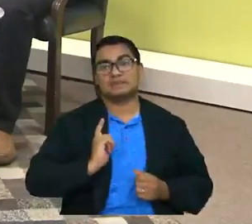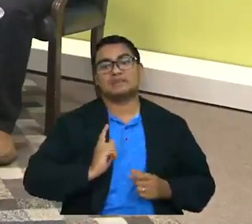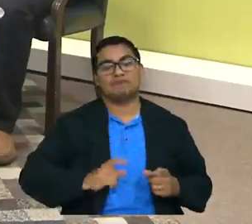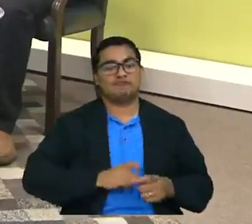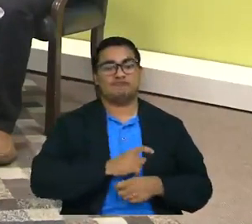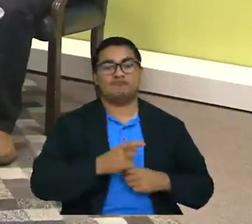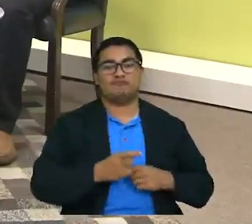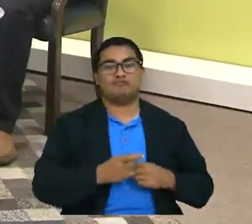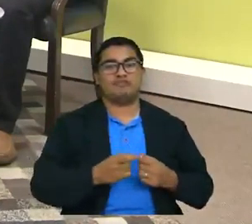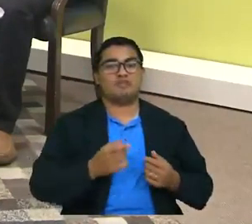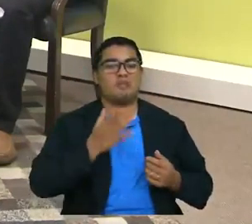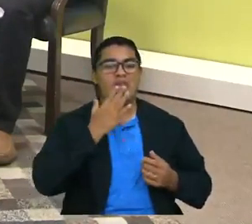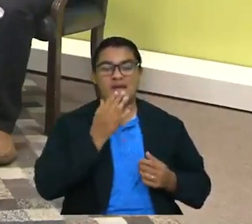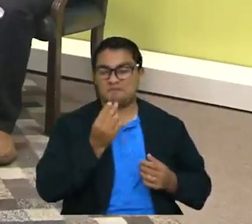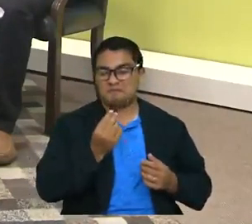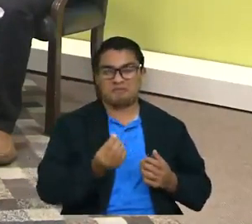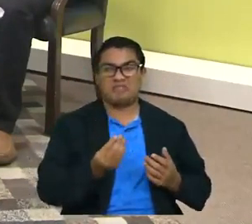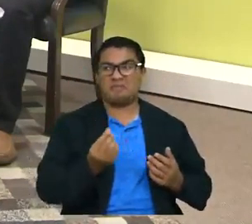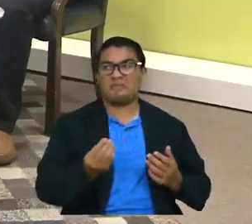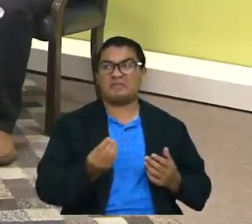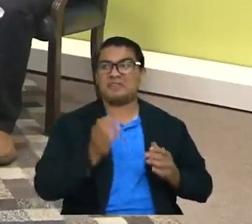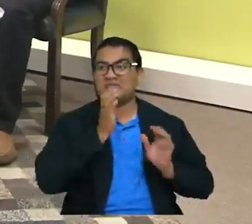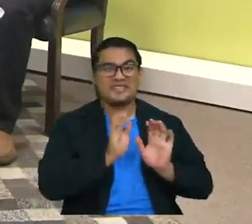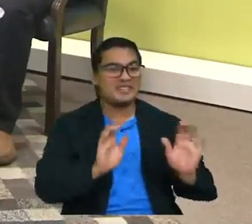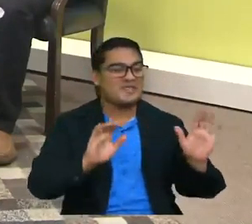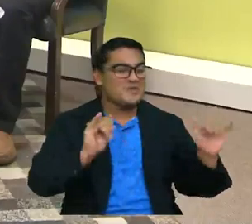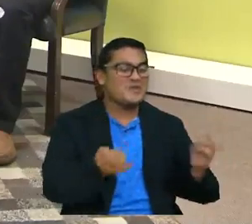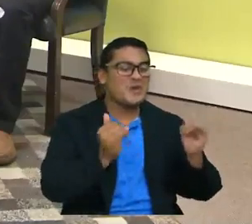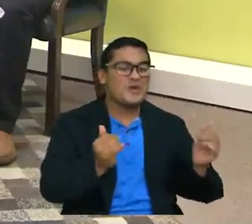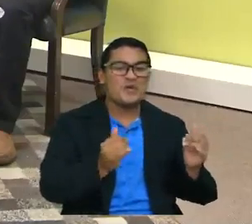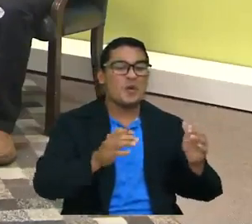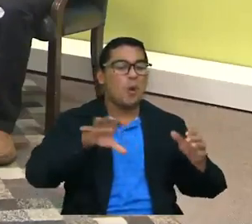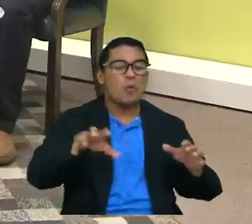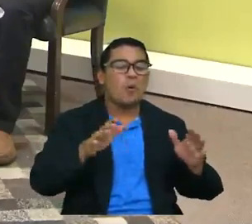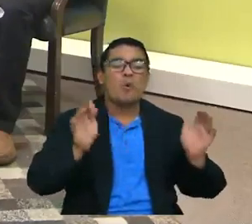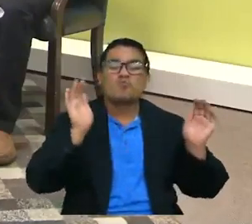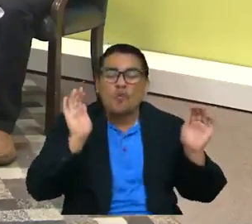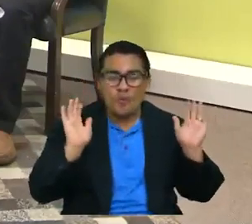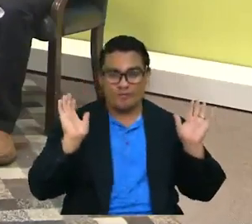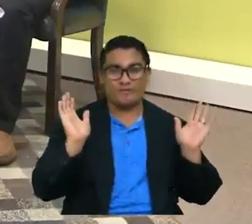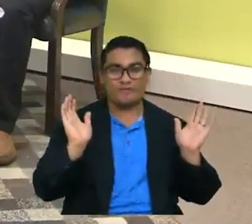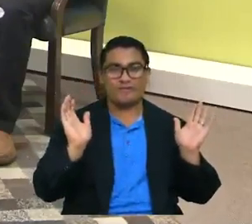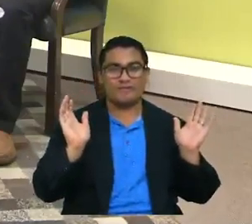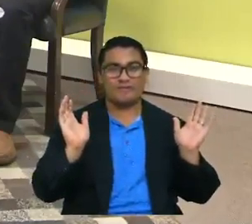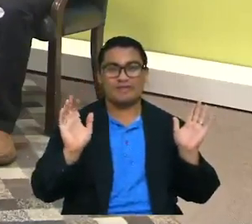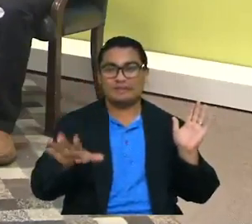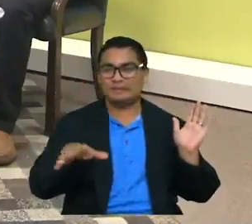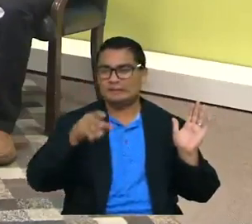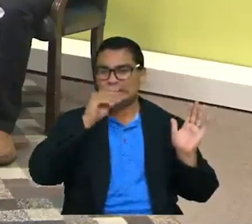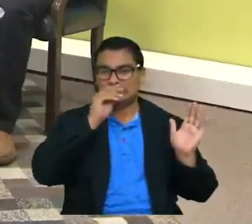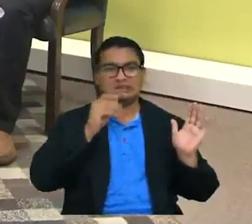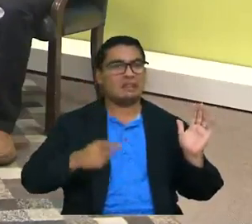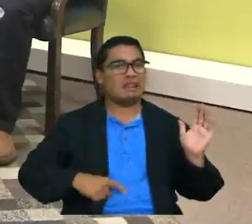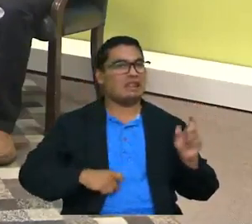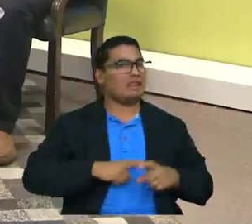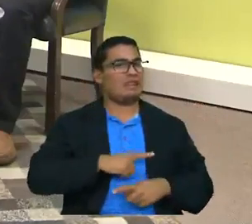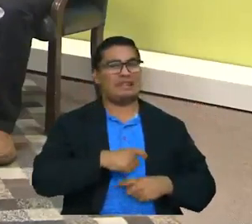mejor la baba, el niño tocó la baba, y al final, o la trompa del perro, entonces